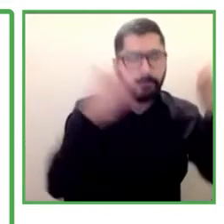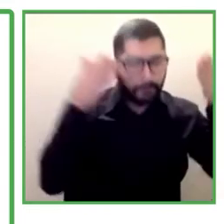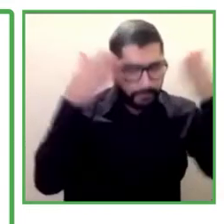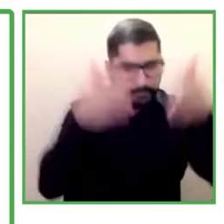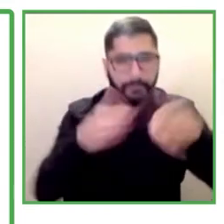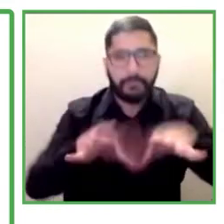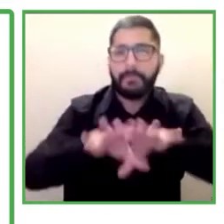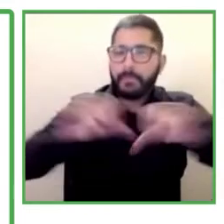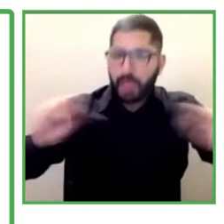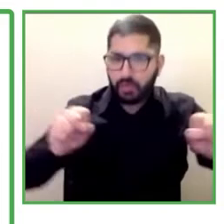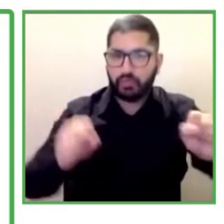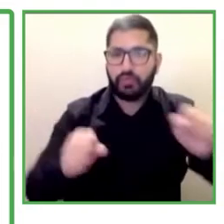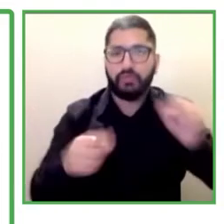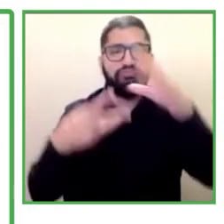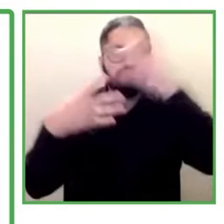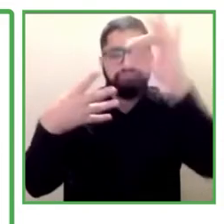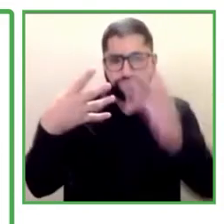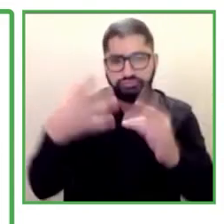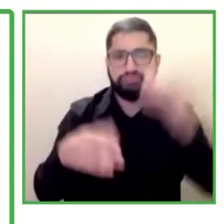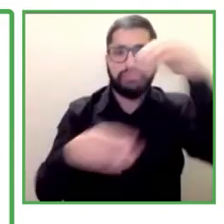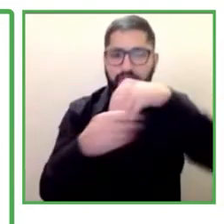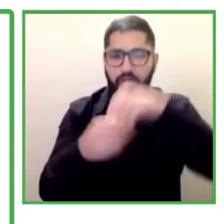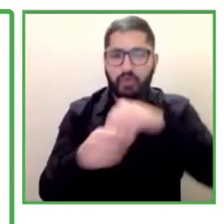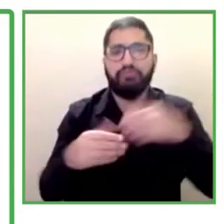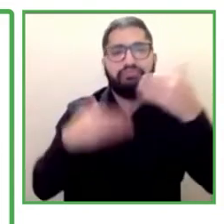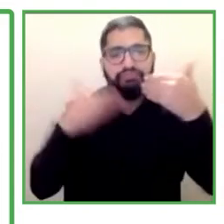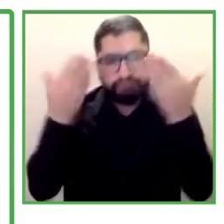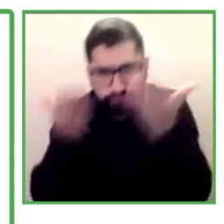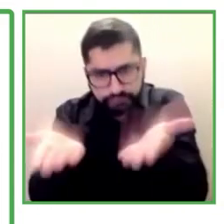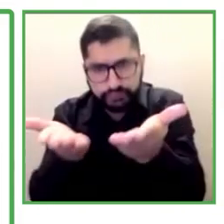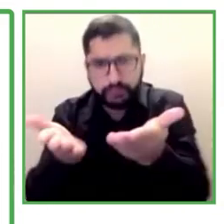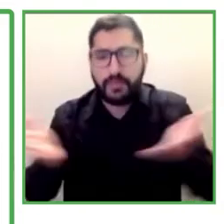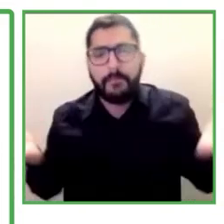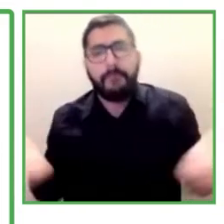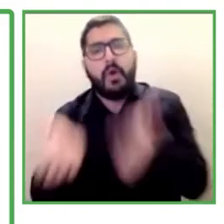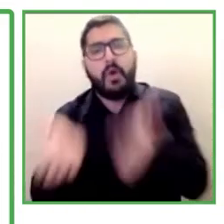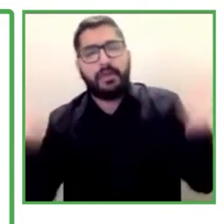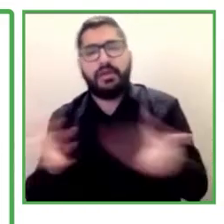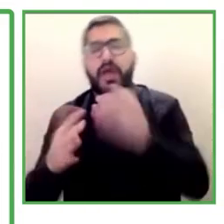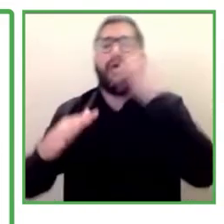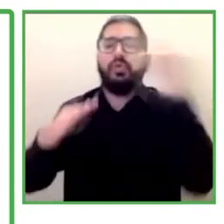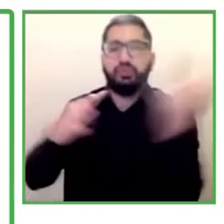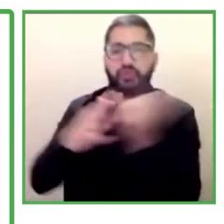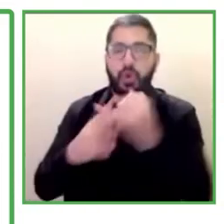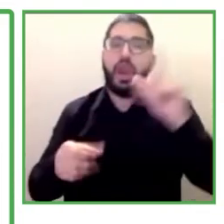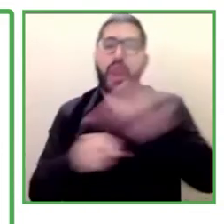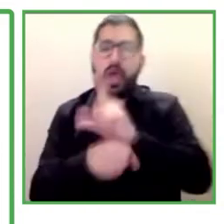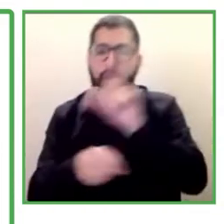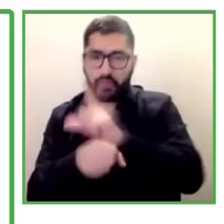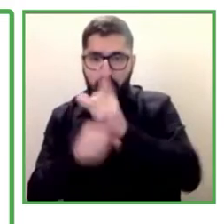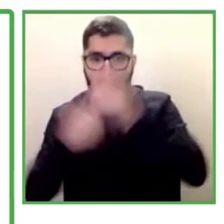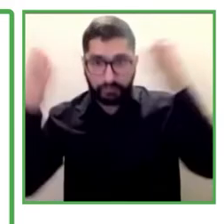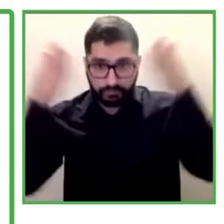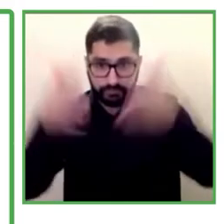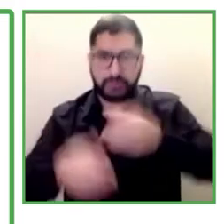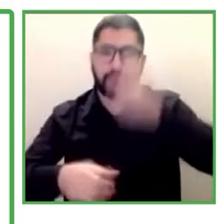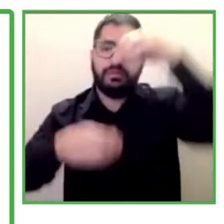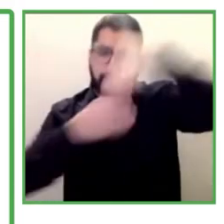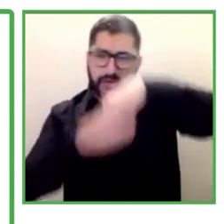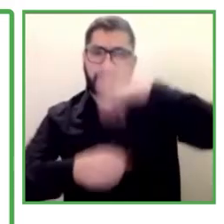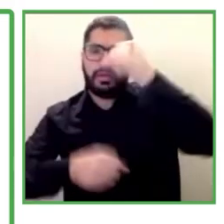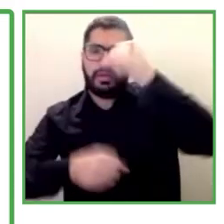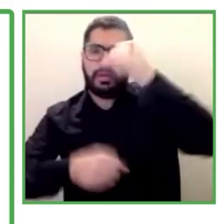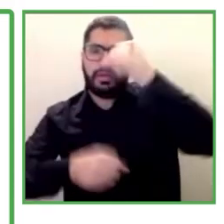para poder fomentar la inclusión laboral en las empresas y también fortalecer a las personas con discapacidad que ya